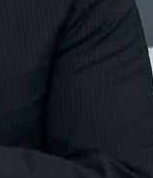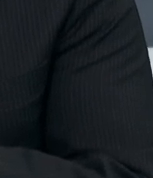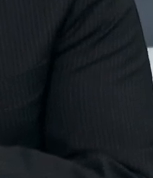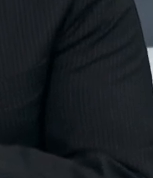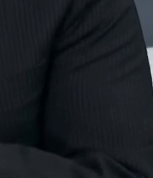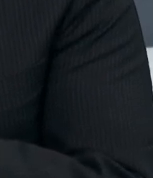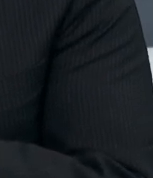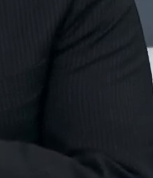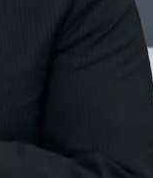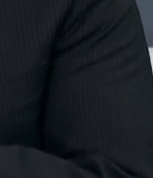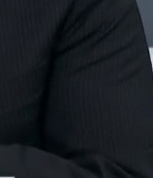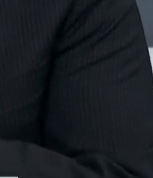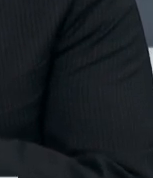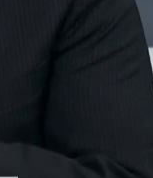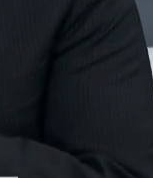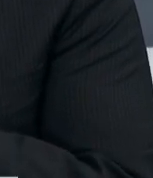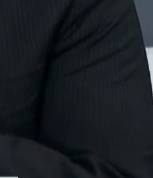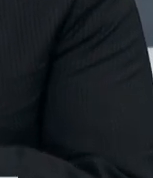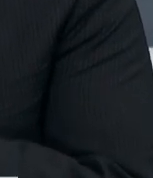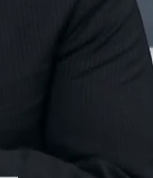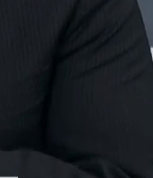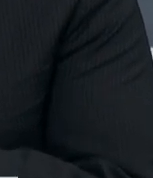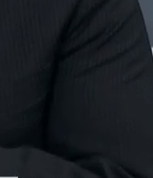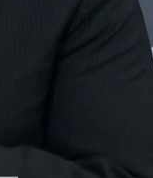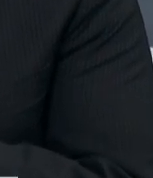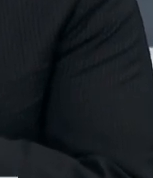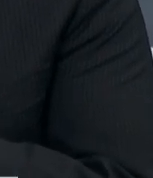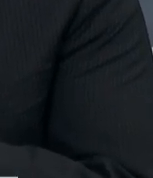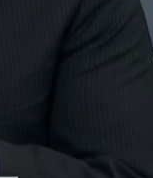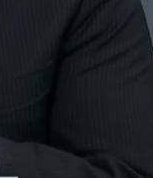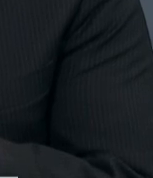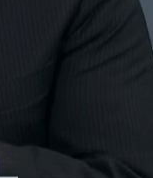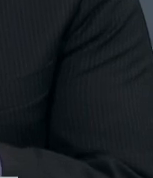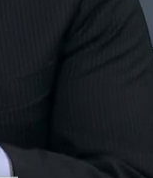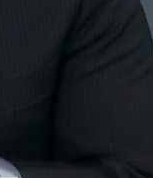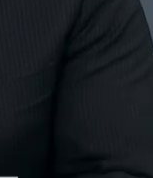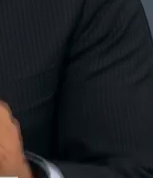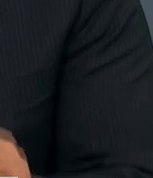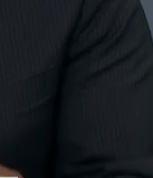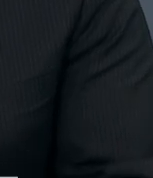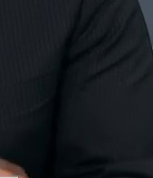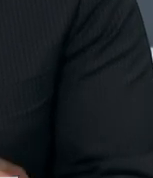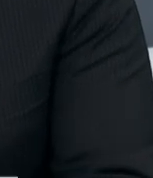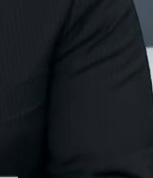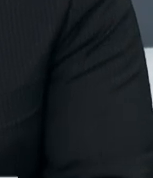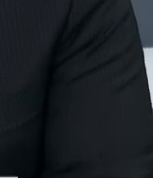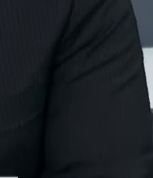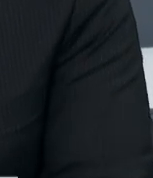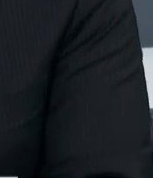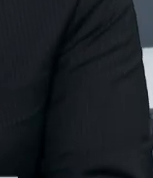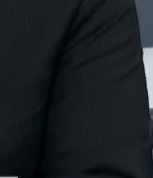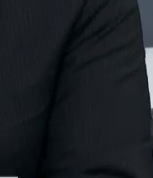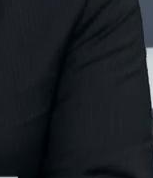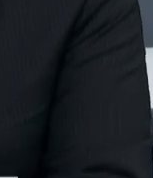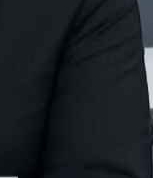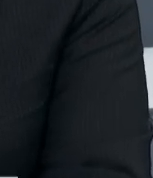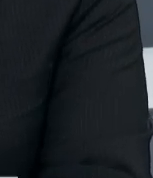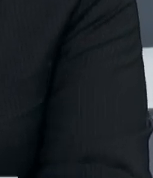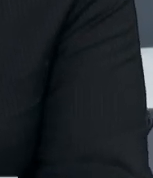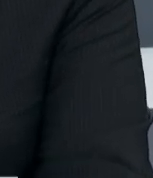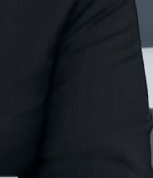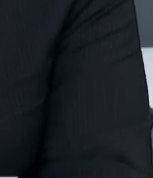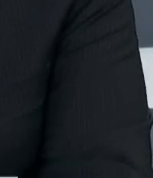incluso también se suspenden eventos masivos de más de 100 personas públicos y también se suspenden temporalmente